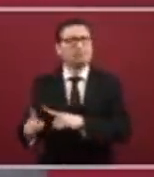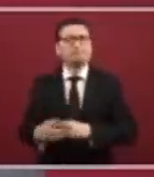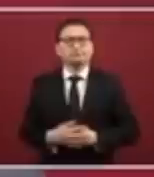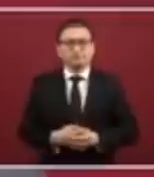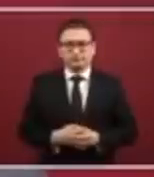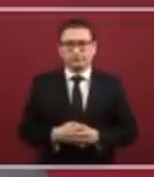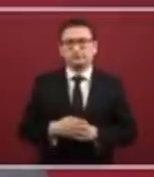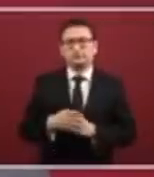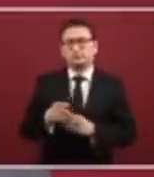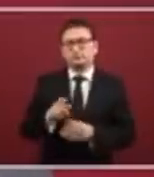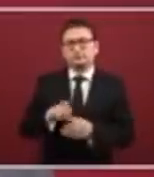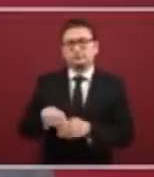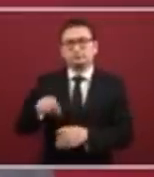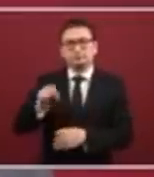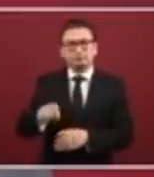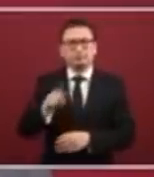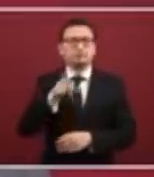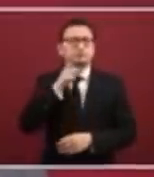de Pemex,